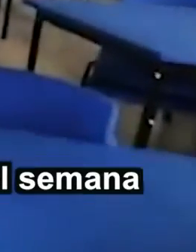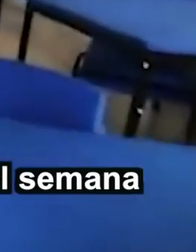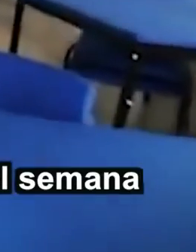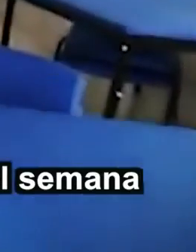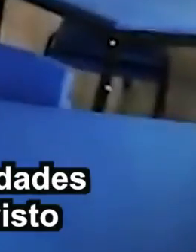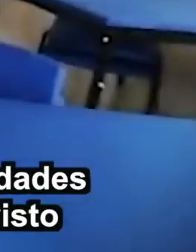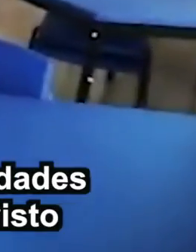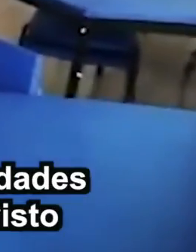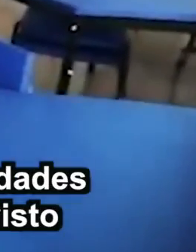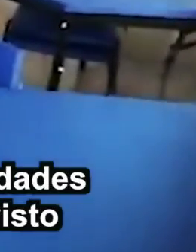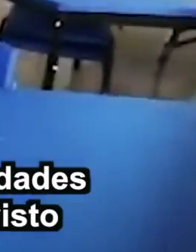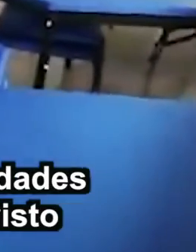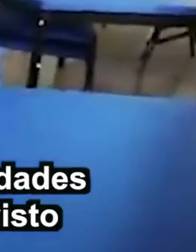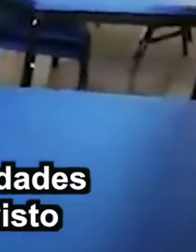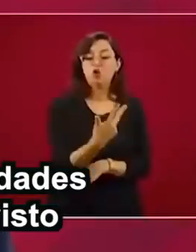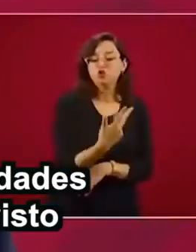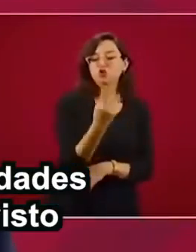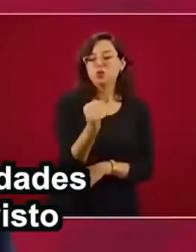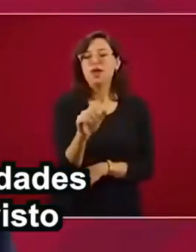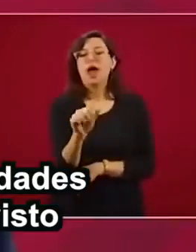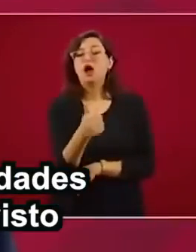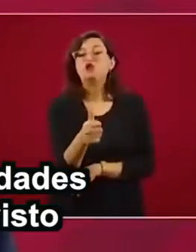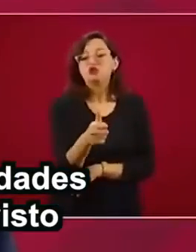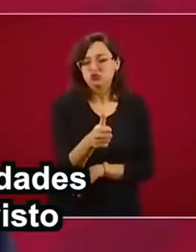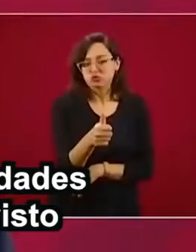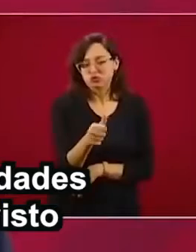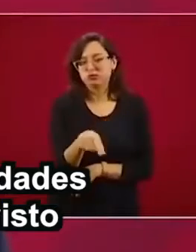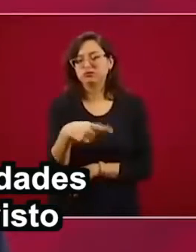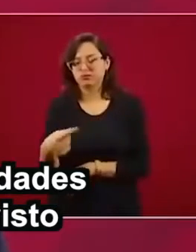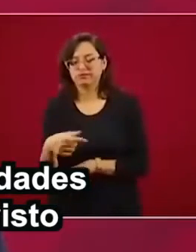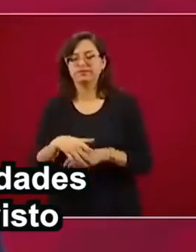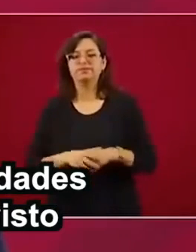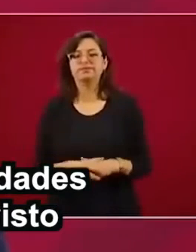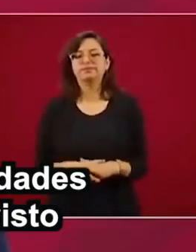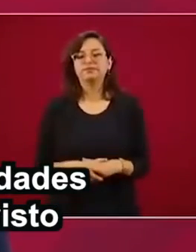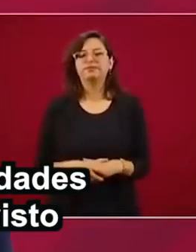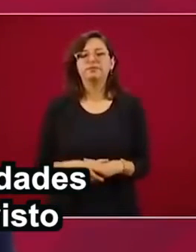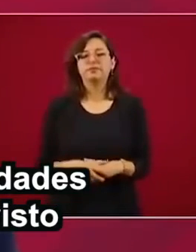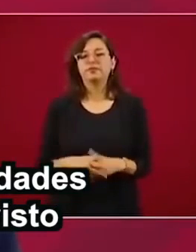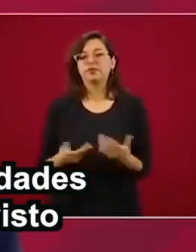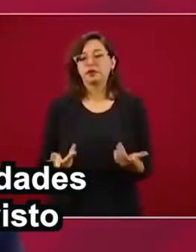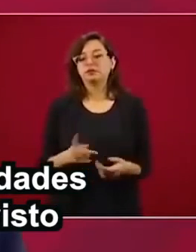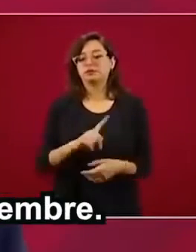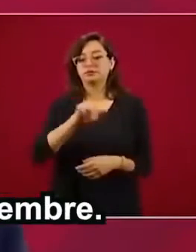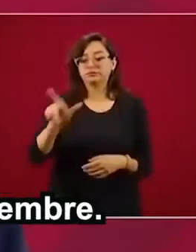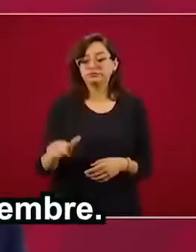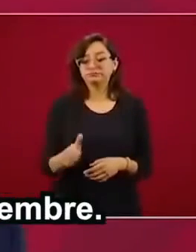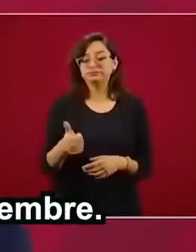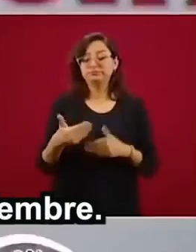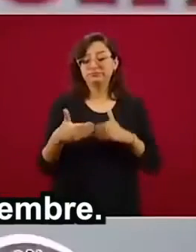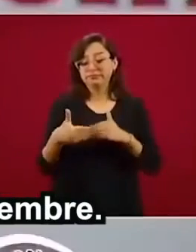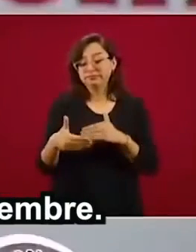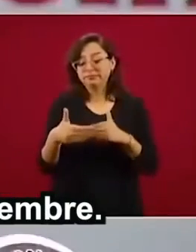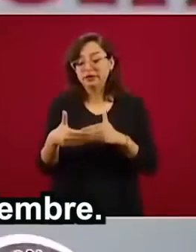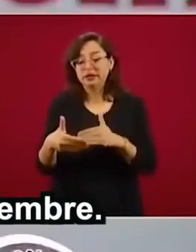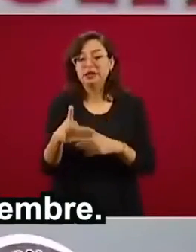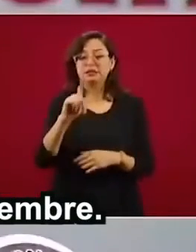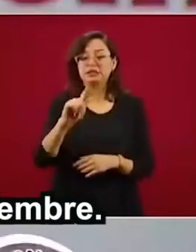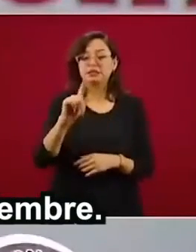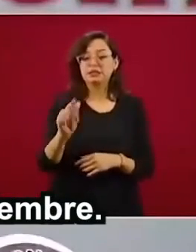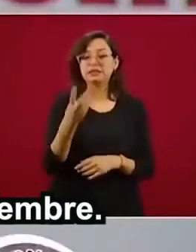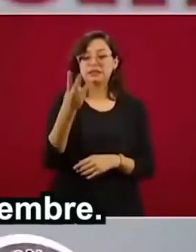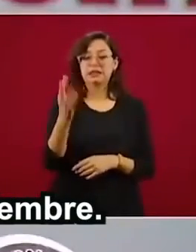del mismo mes. Educación superior no retomará actividades antes del 7 de septiembre y está previsto que el inicio del ciclo sea el